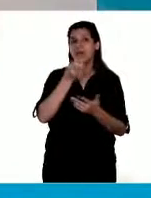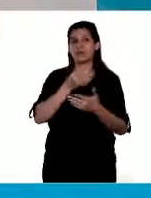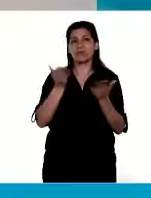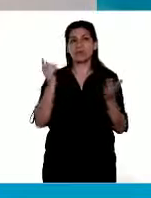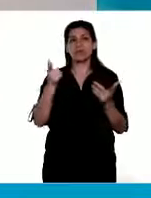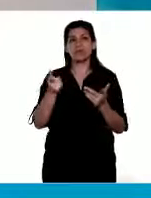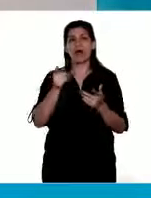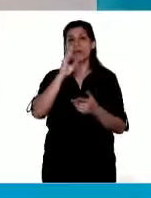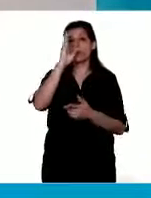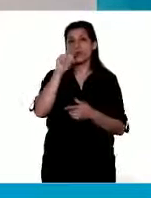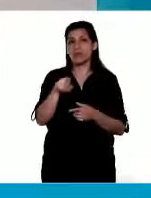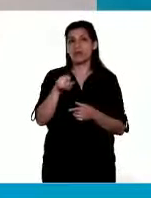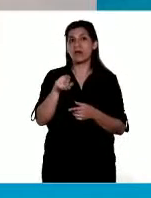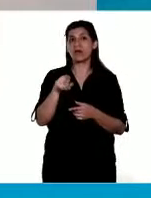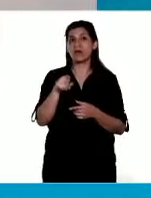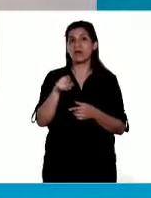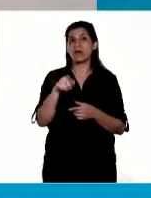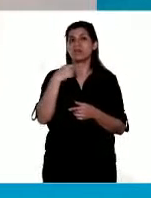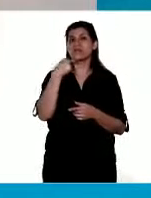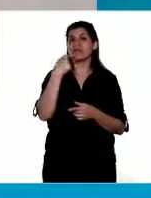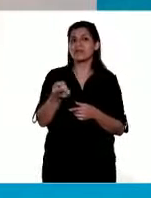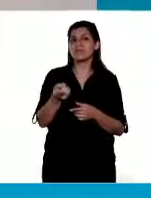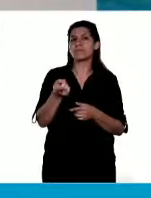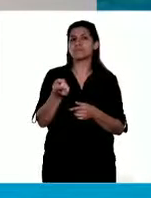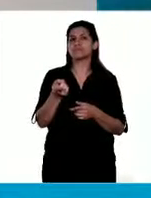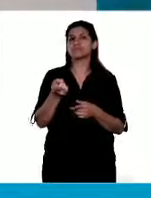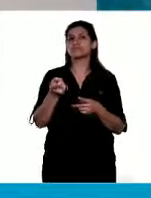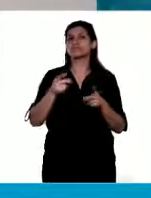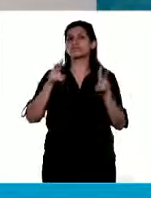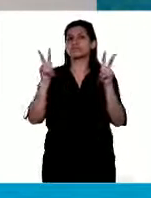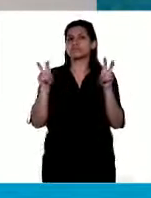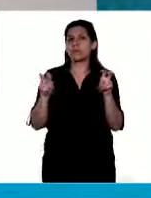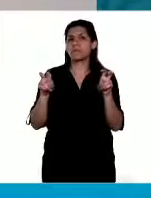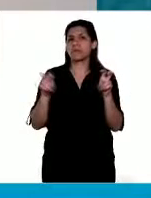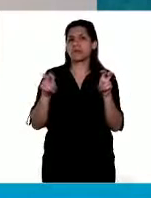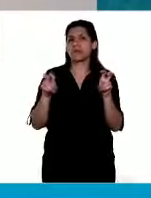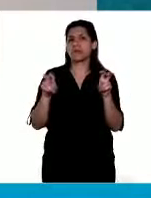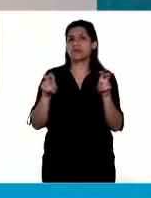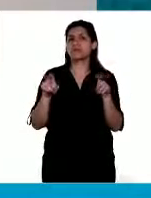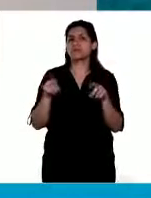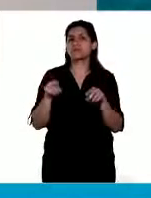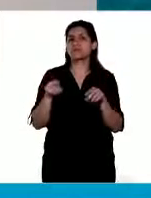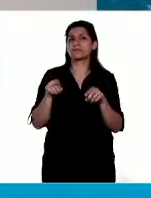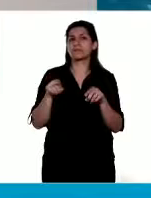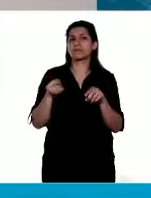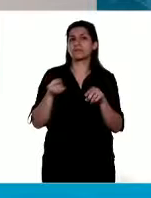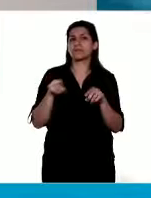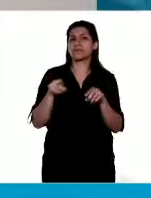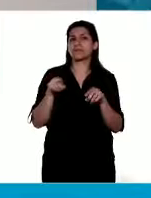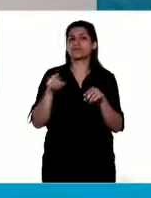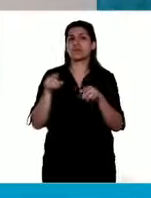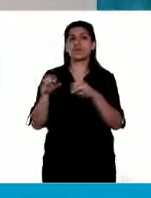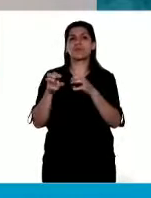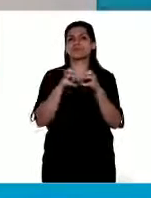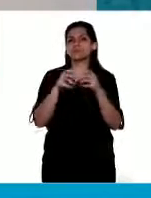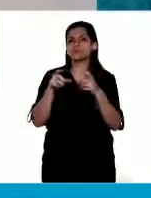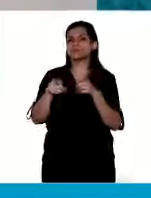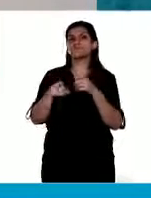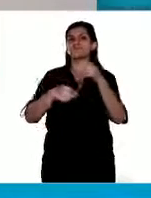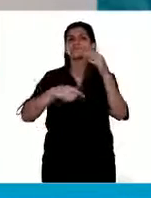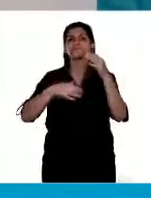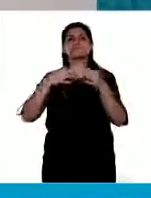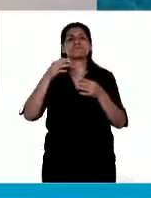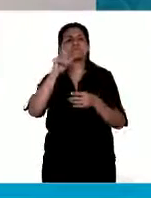para aquellos que han querido tergiversar el momento y el motivo, ¿no? Enmarcamos de una valoración política el conflicto salarial